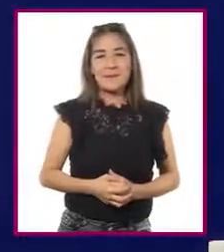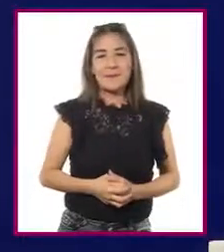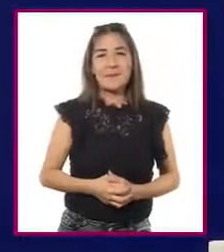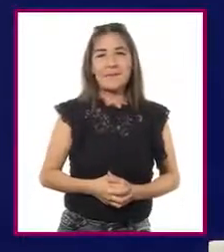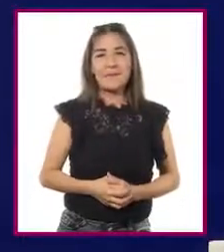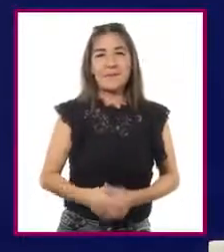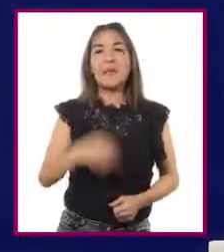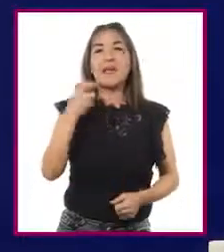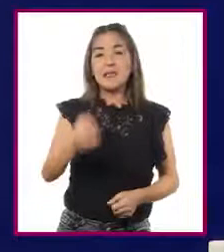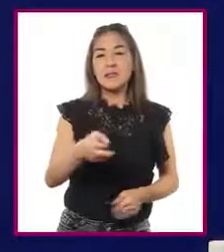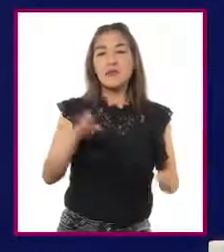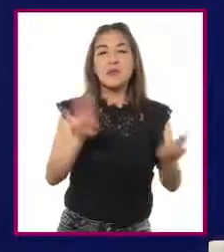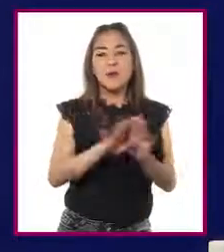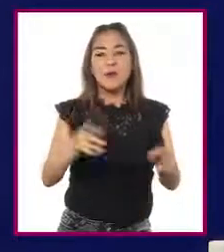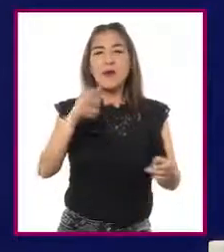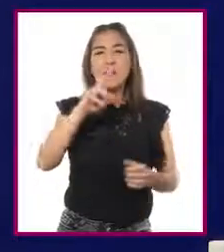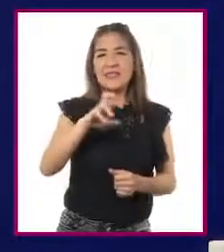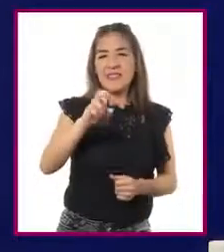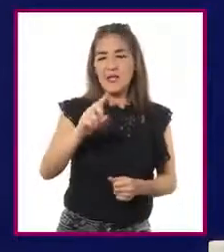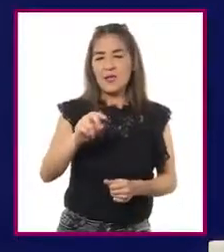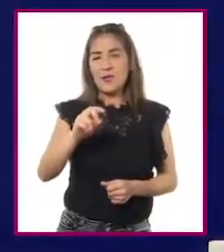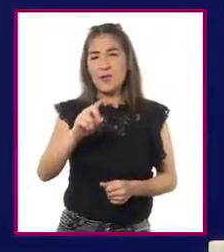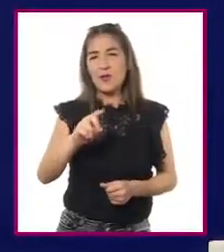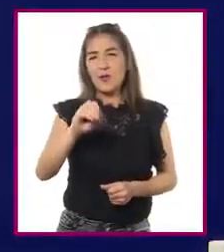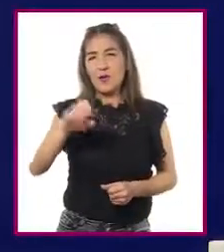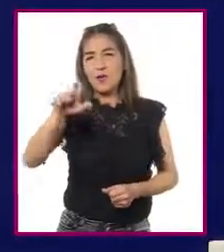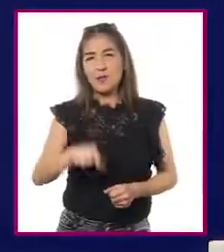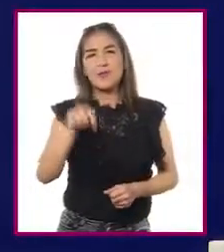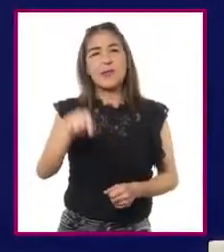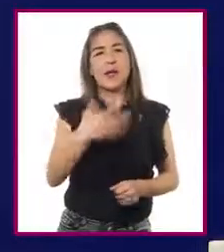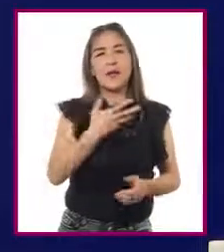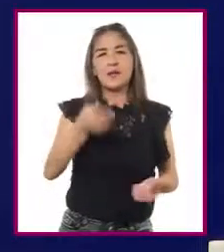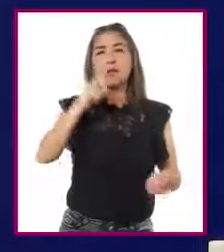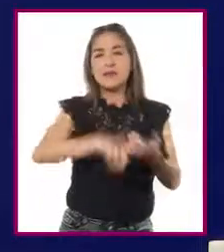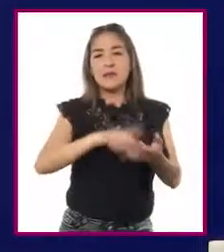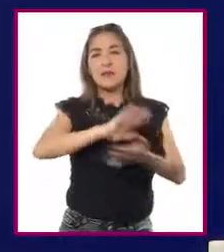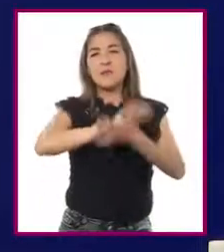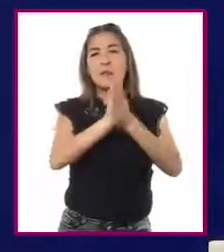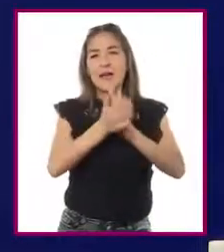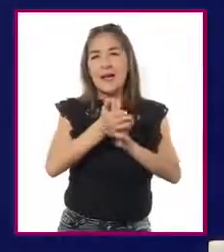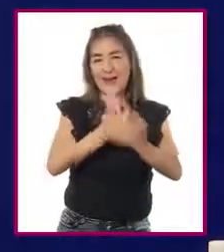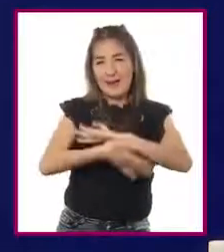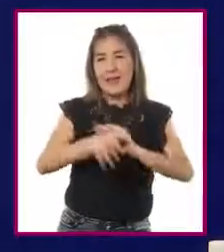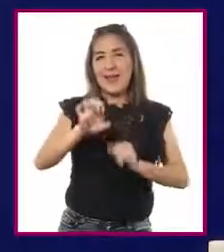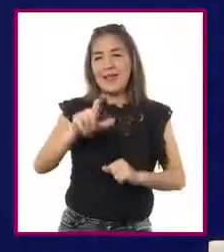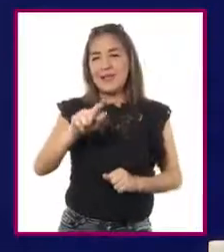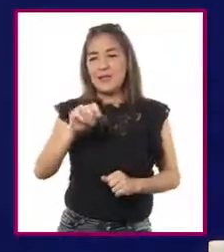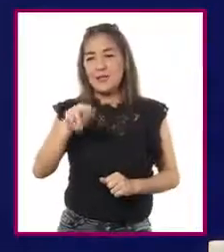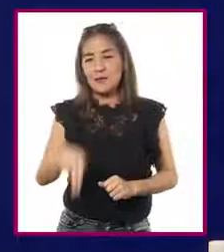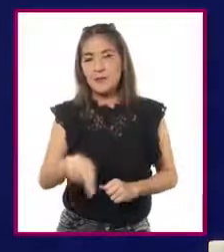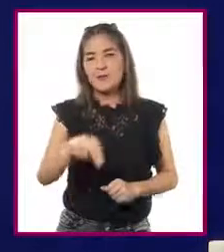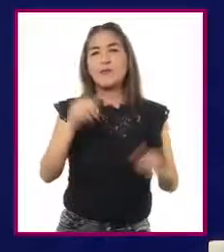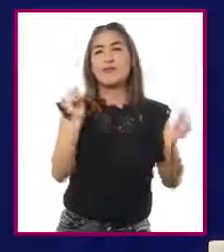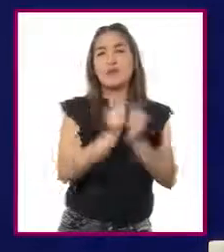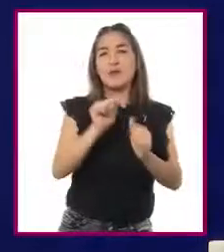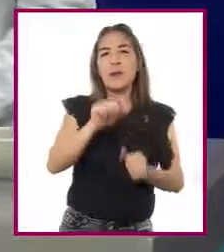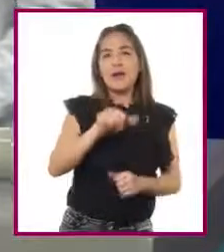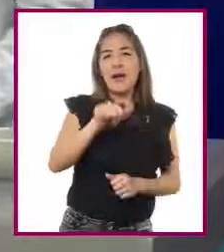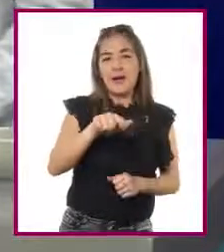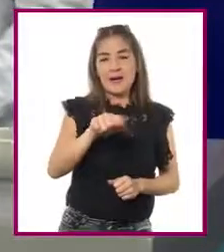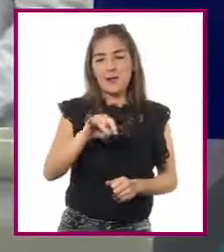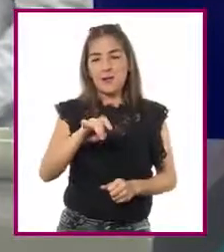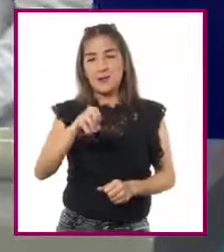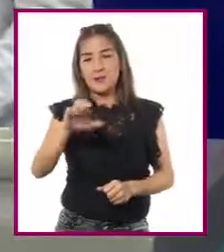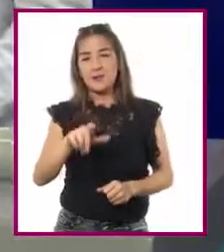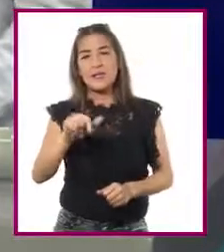Recuerden, las reacciones redox son aquellas donde hay transferencia de electrones entre un agente reductor y un agente oxidante. Los